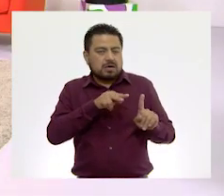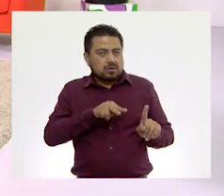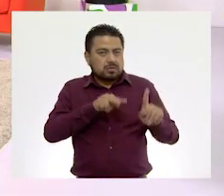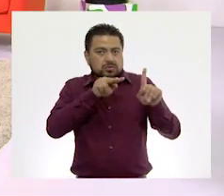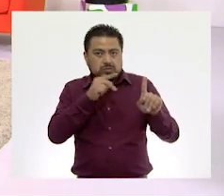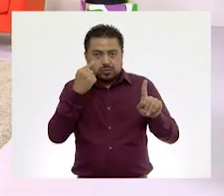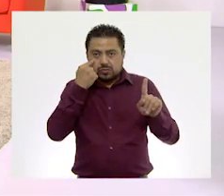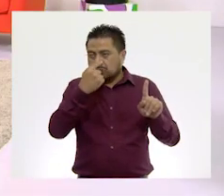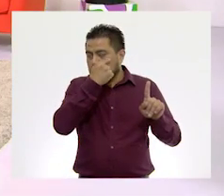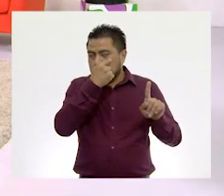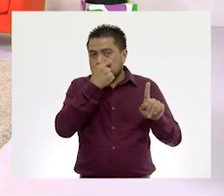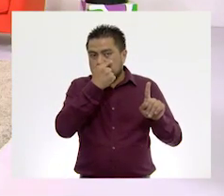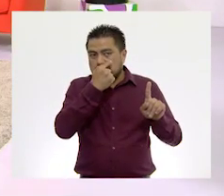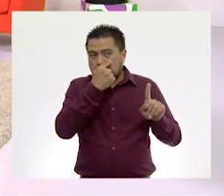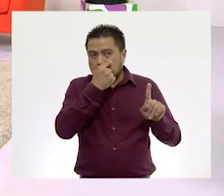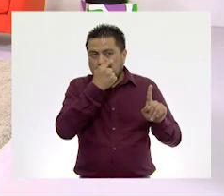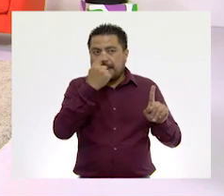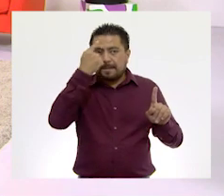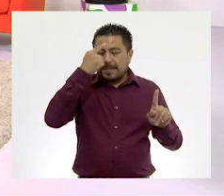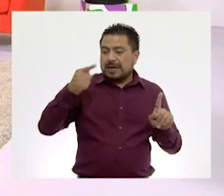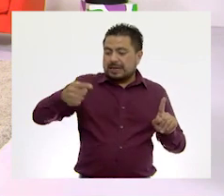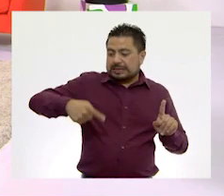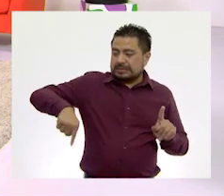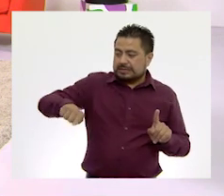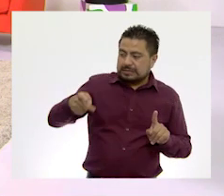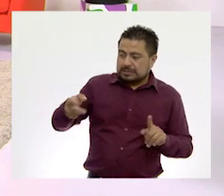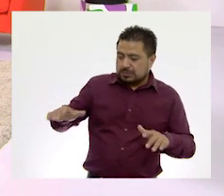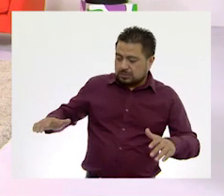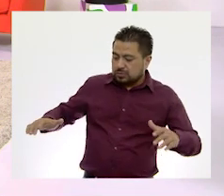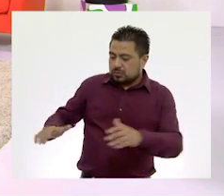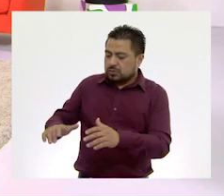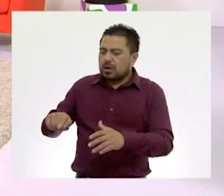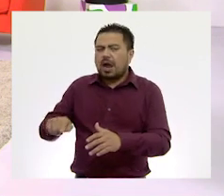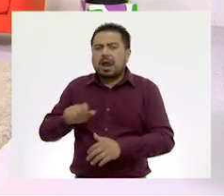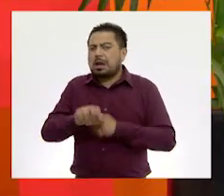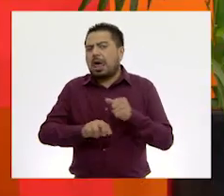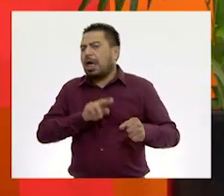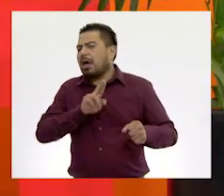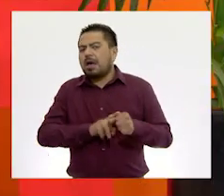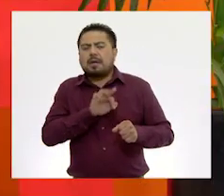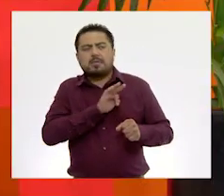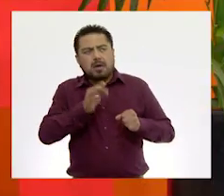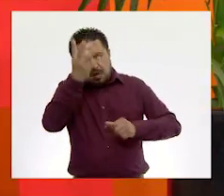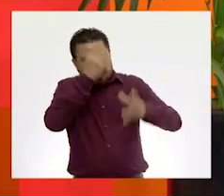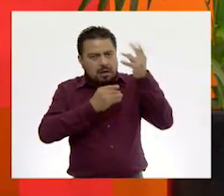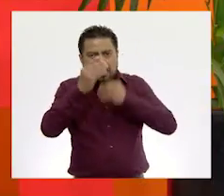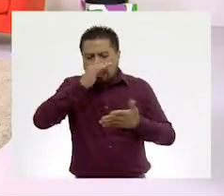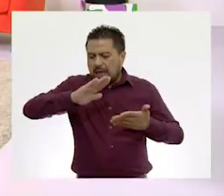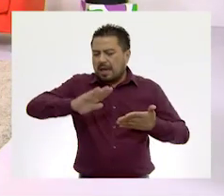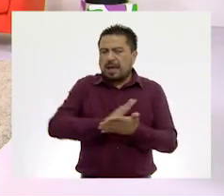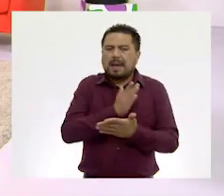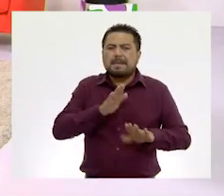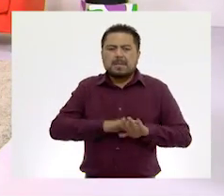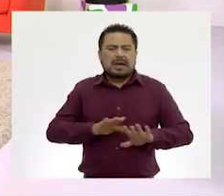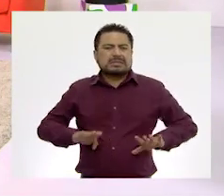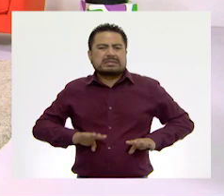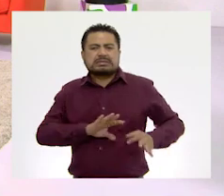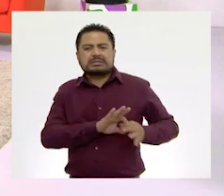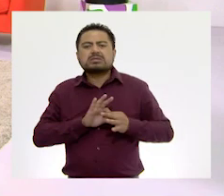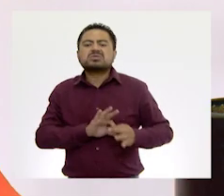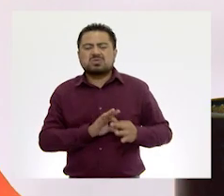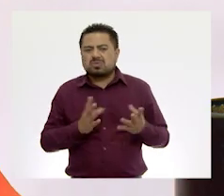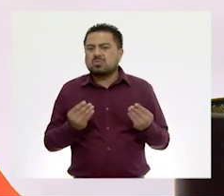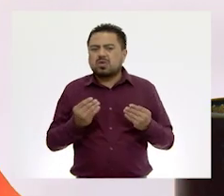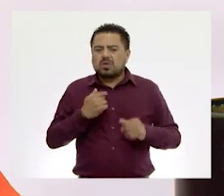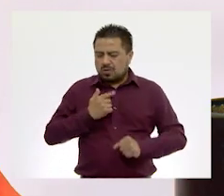visual, pues es para ellos es natural poder aprenderla. Además hay muchas similitudes.